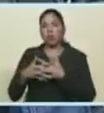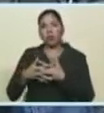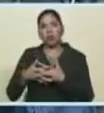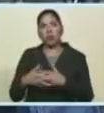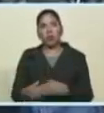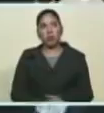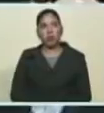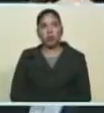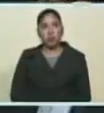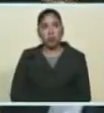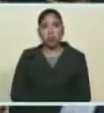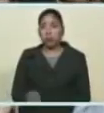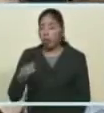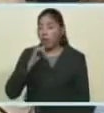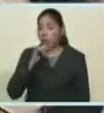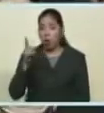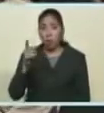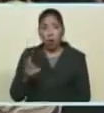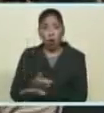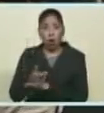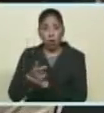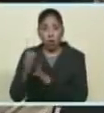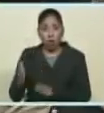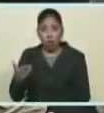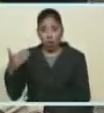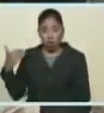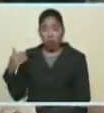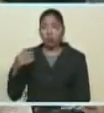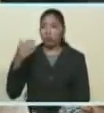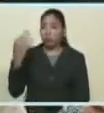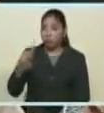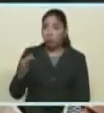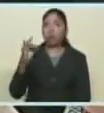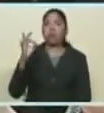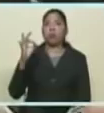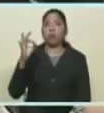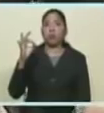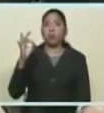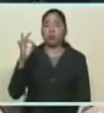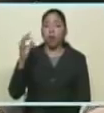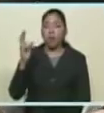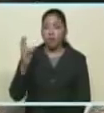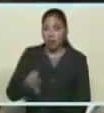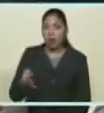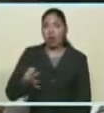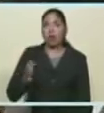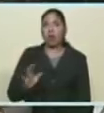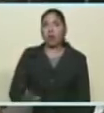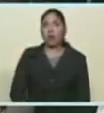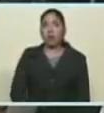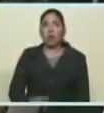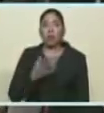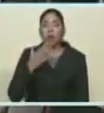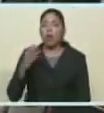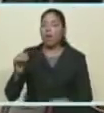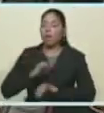Pero lo que dice Yelice es verdad. ¿Sabes la felicidad de uno visualizar una